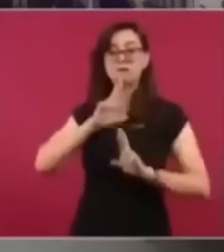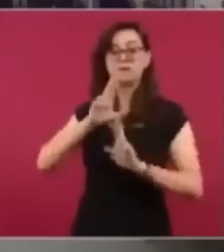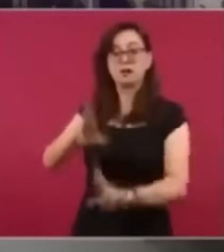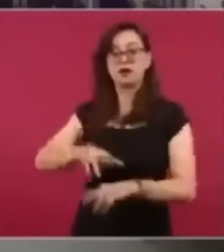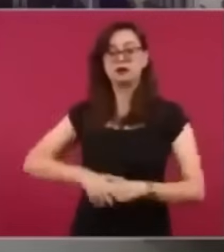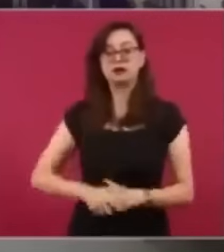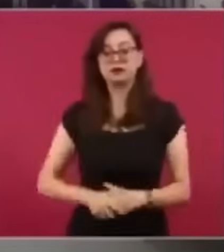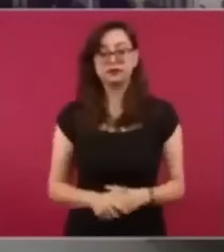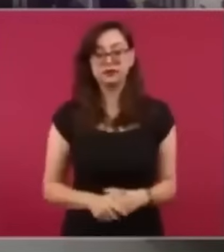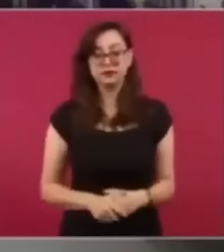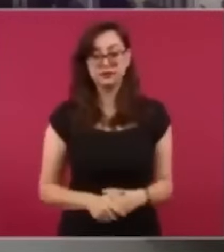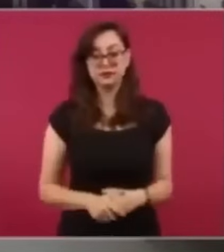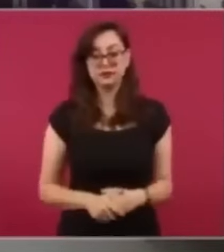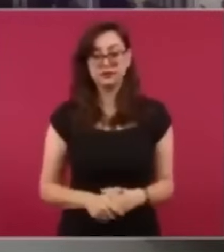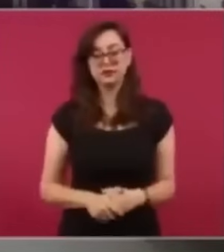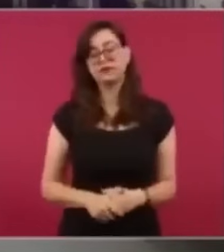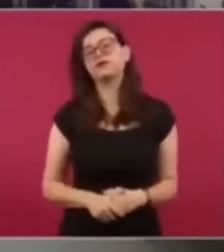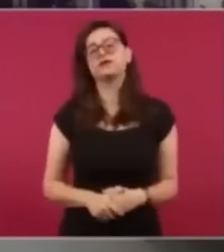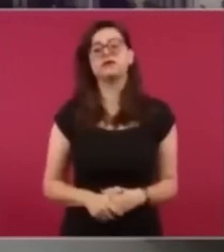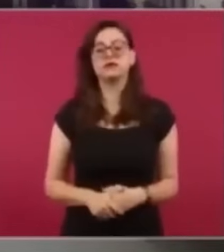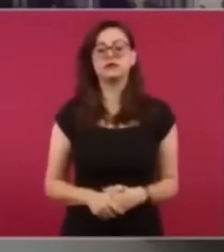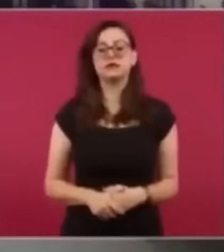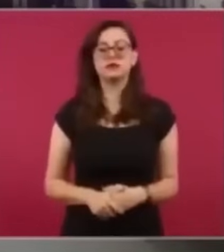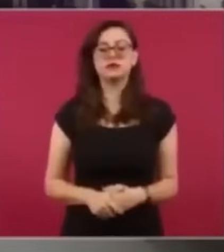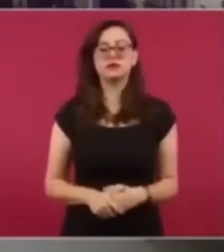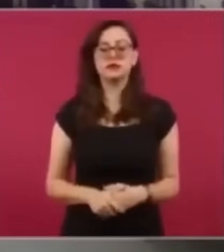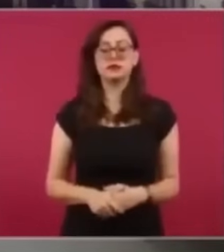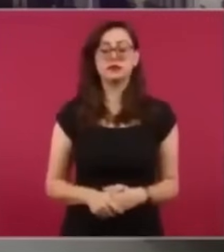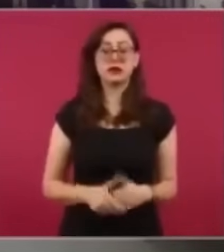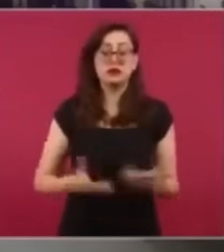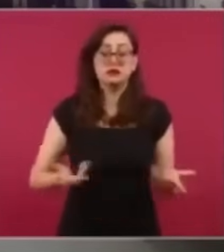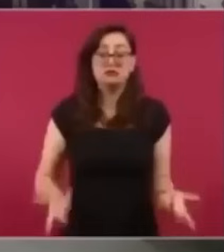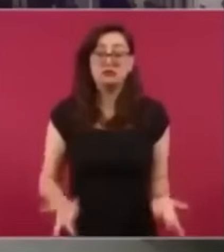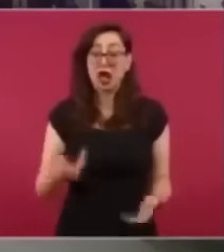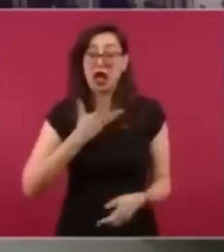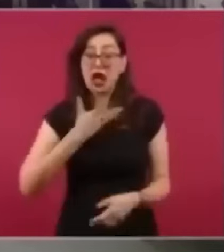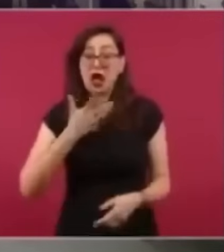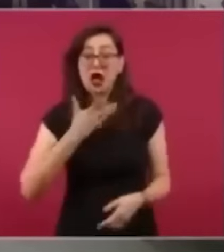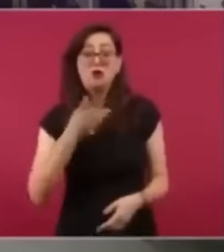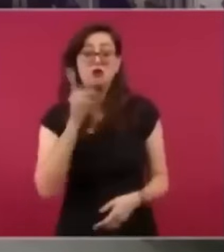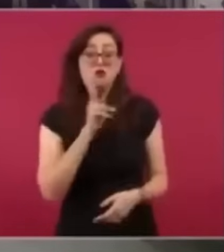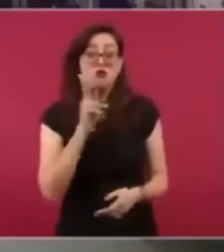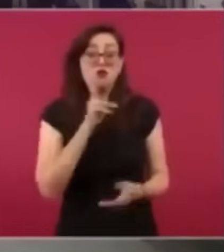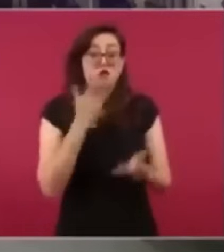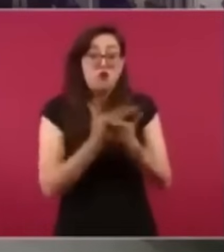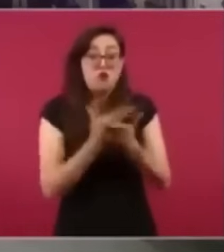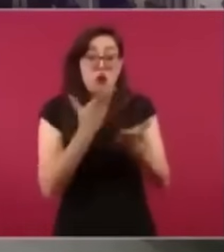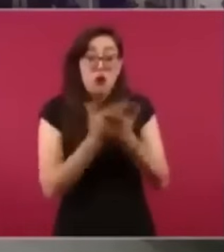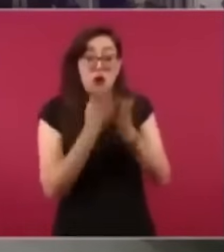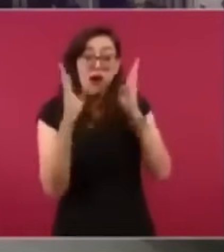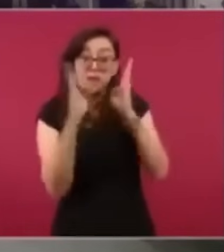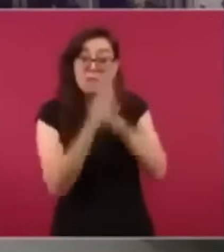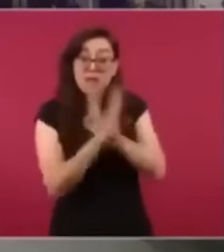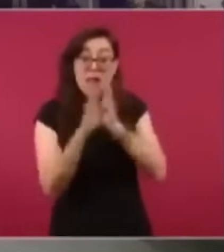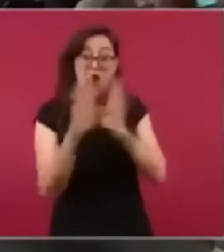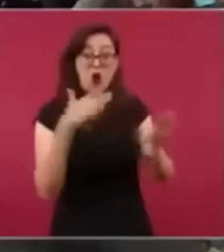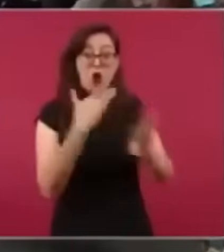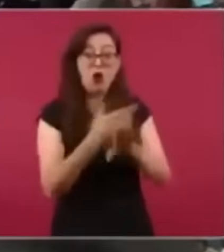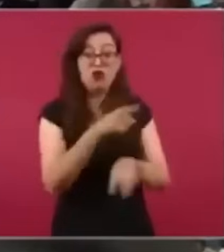Presidente, este espionaje que está comprobado no solamente se hizo al defensor de derechos